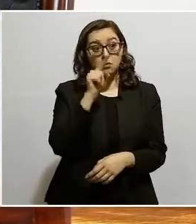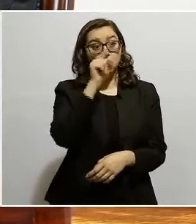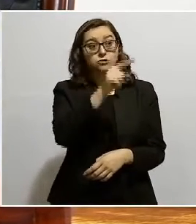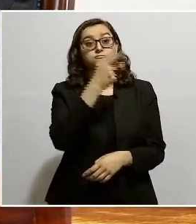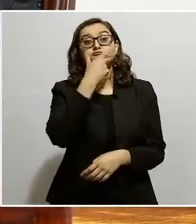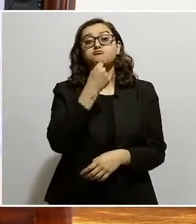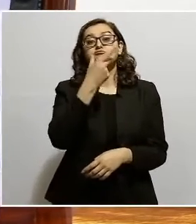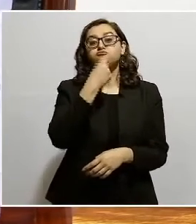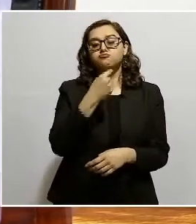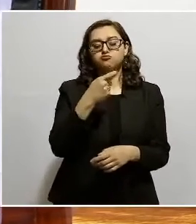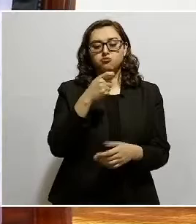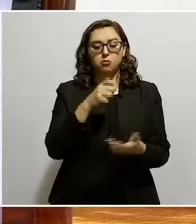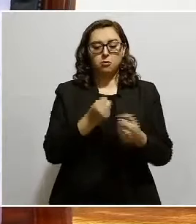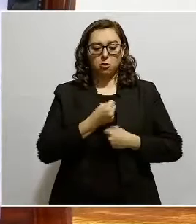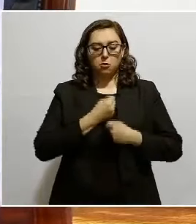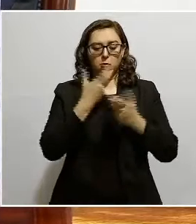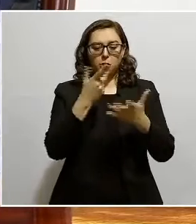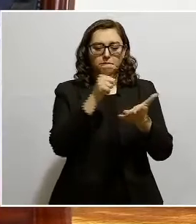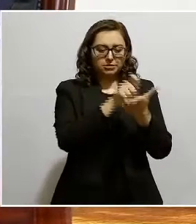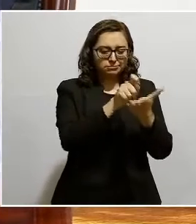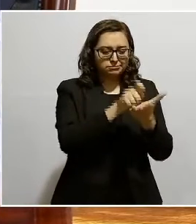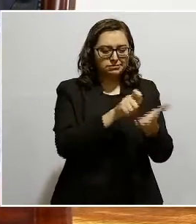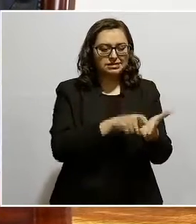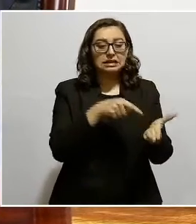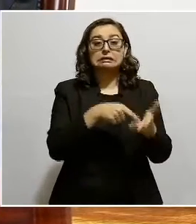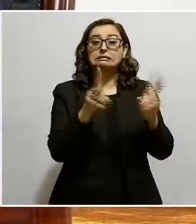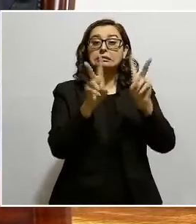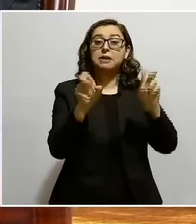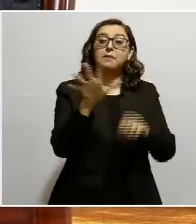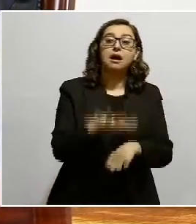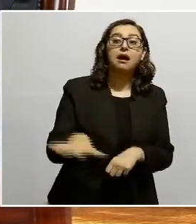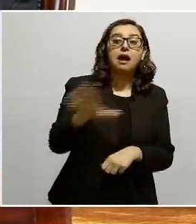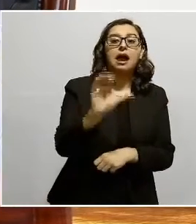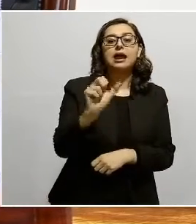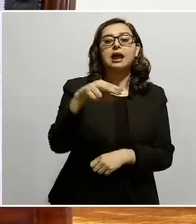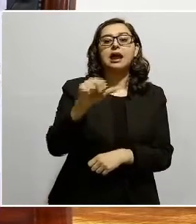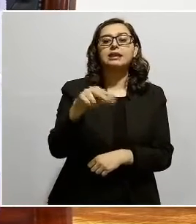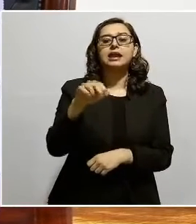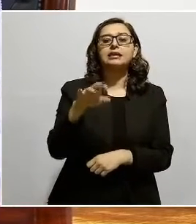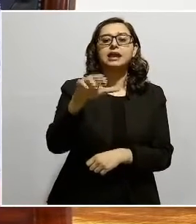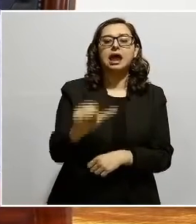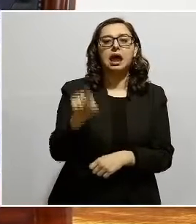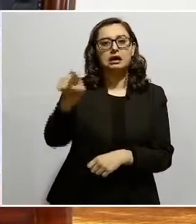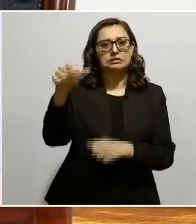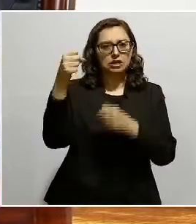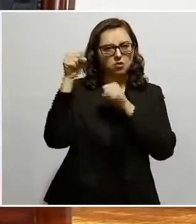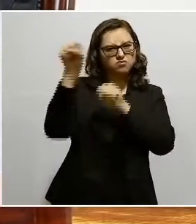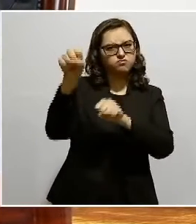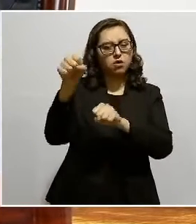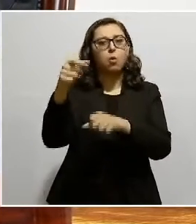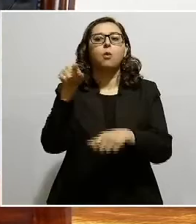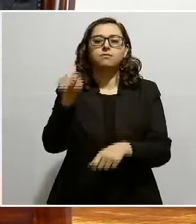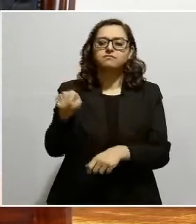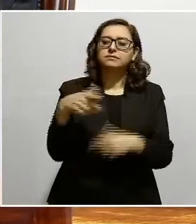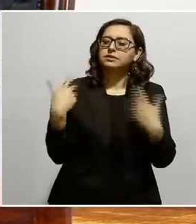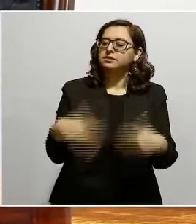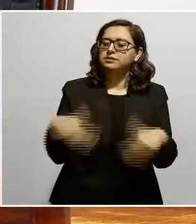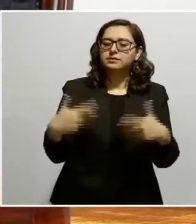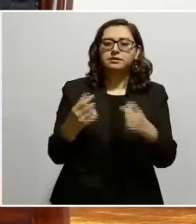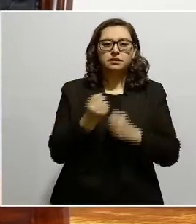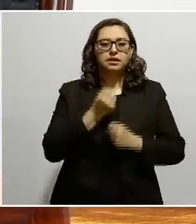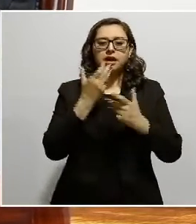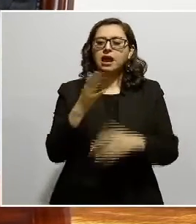poema sobre la huelga de Cananea, ese que dice: Cananea, Cananea, de tus